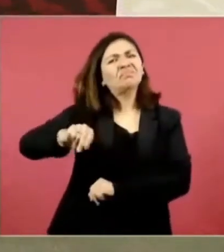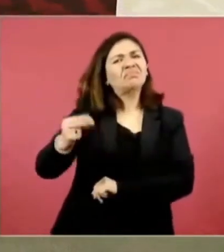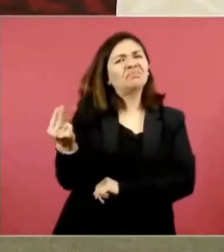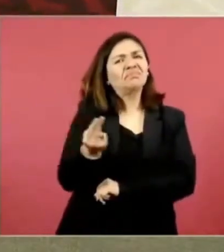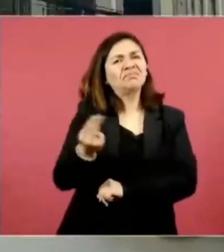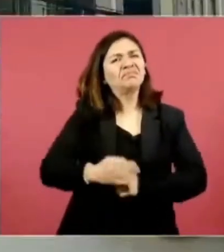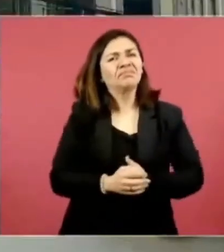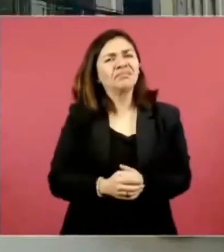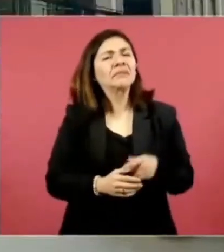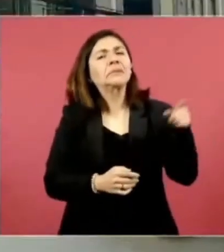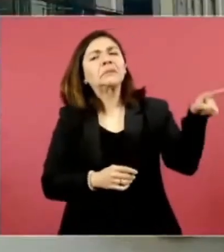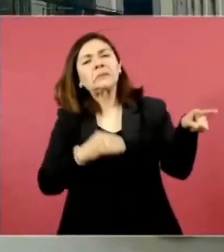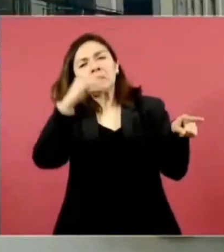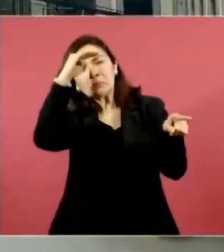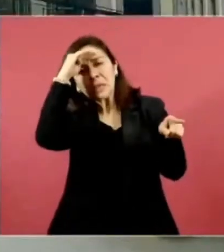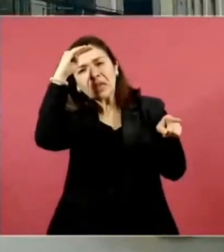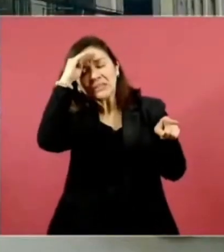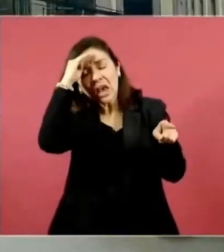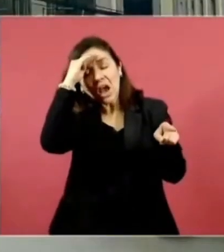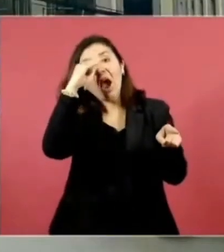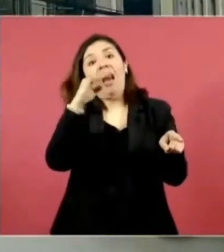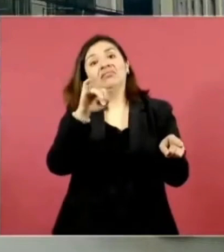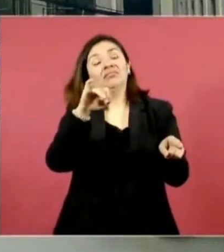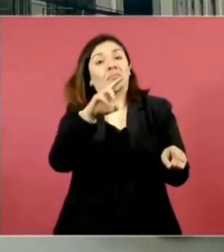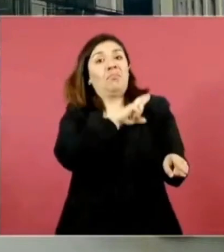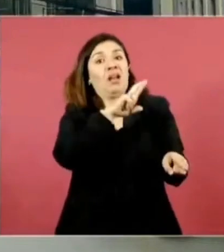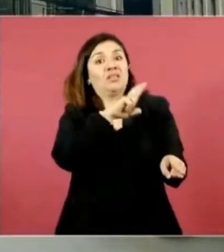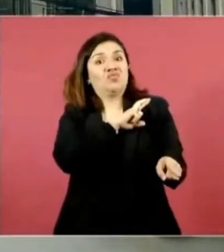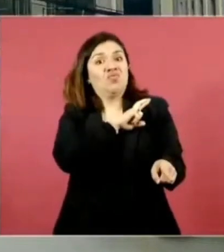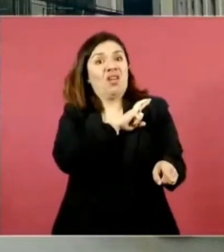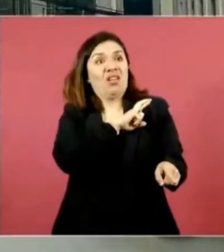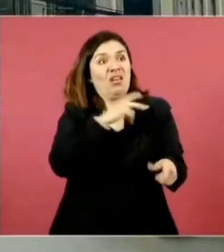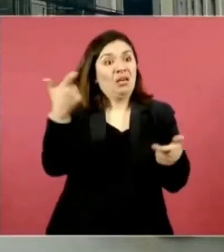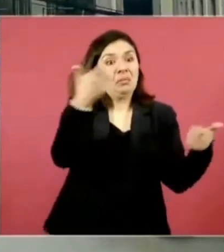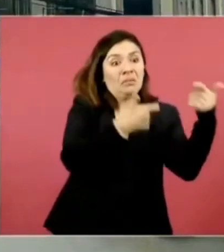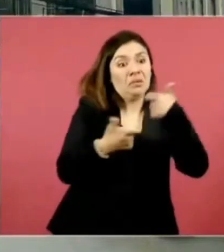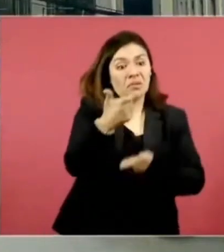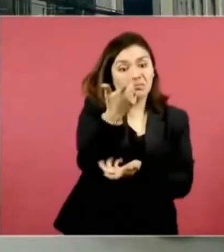Él cree en la inversión privada.